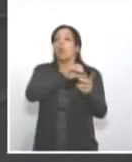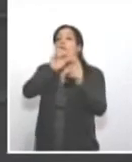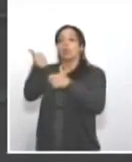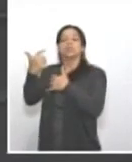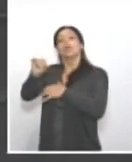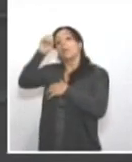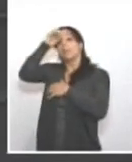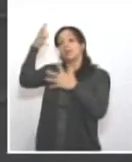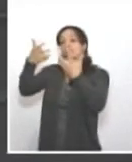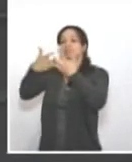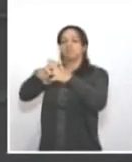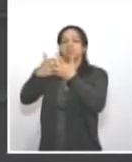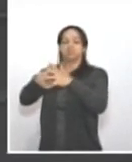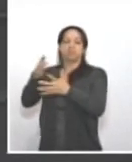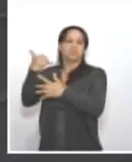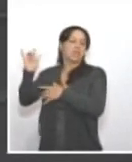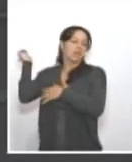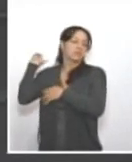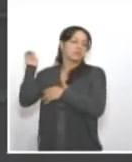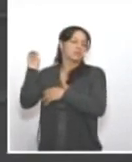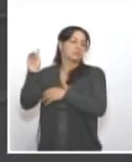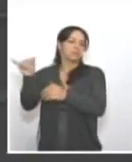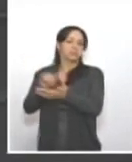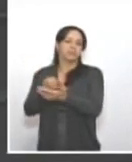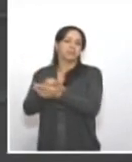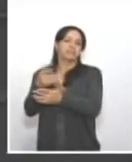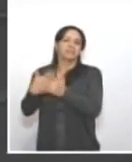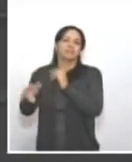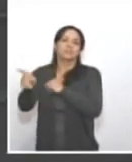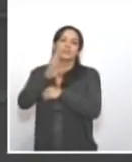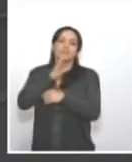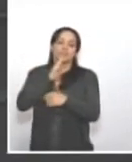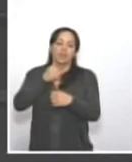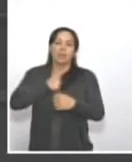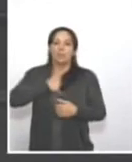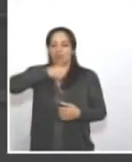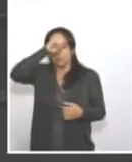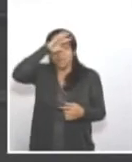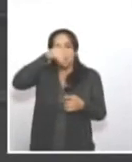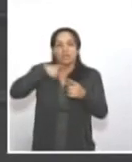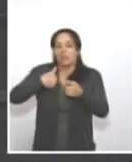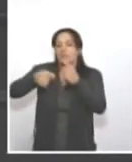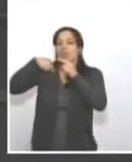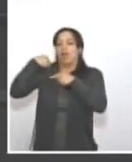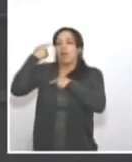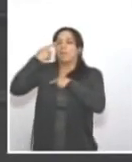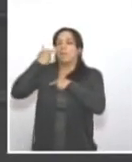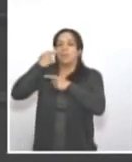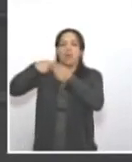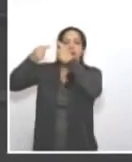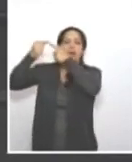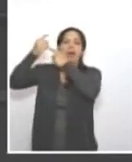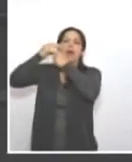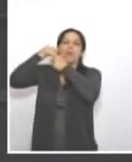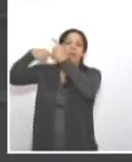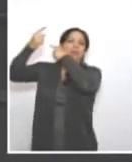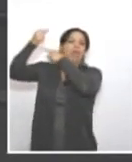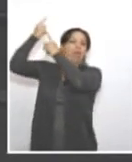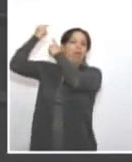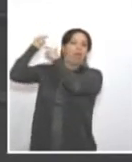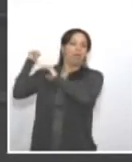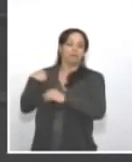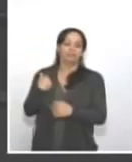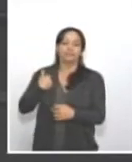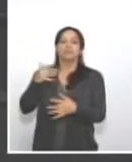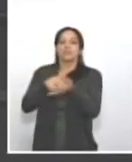empresariales que tienen tradiciones mineras en las que ellos fueron, ellos son mineros, sus padres, sus abuelos, sus bisabuelos. Hay tradiciones mineras